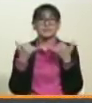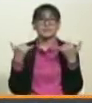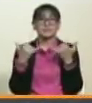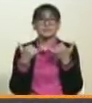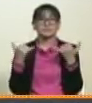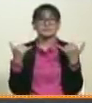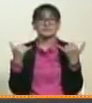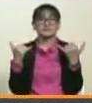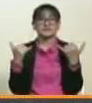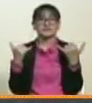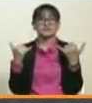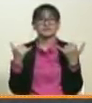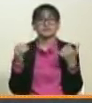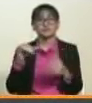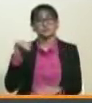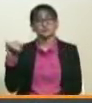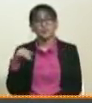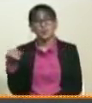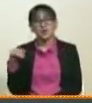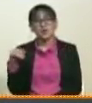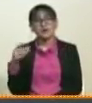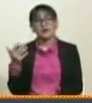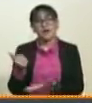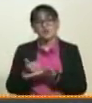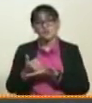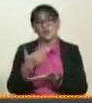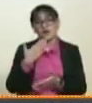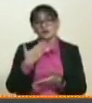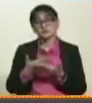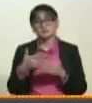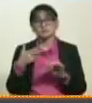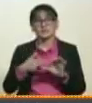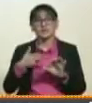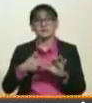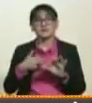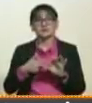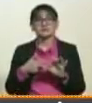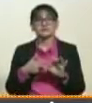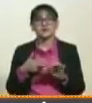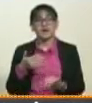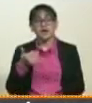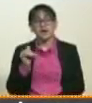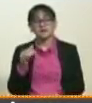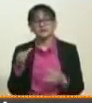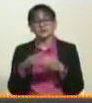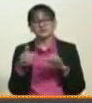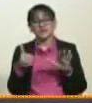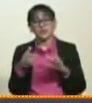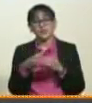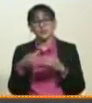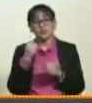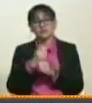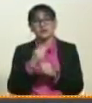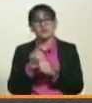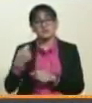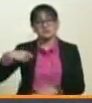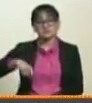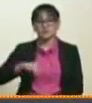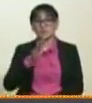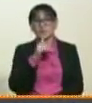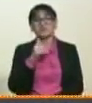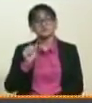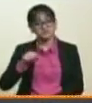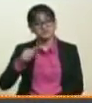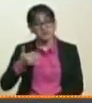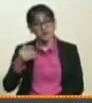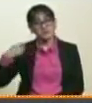este lo que aman termozulia y las ayudas que nos está dando p debes pero tenemos seis frentes de trabajo inversiones dice que la inversión es claro que hay